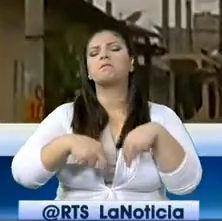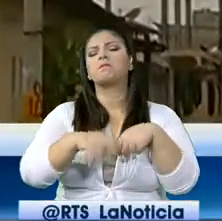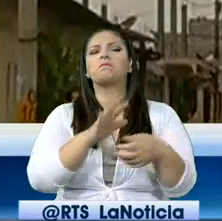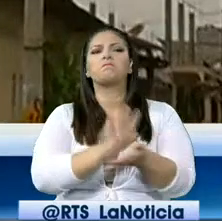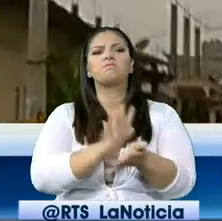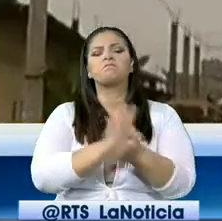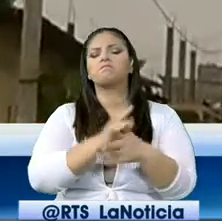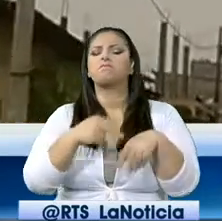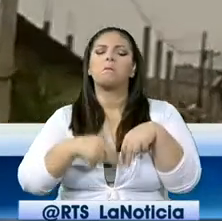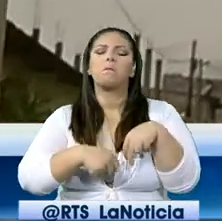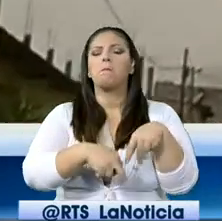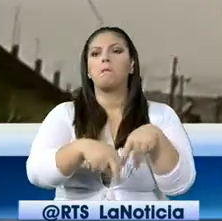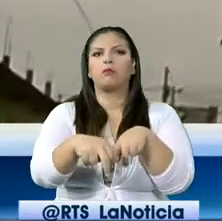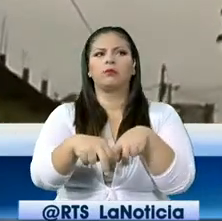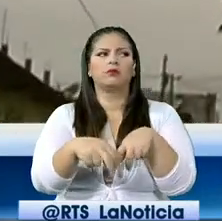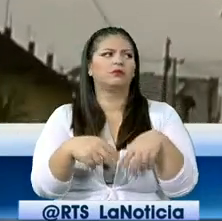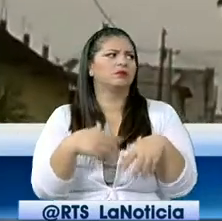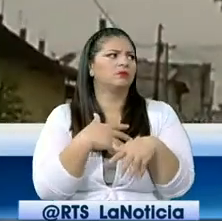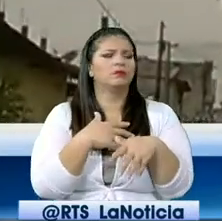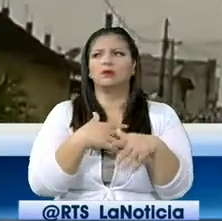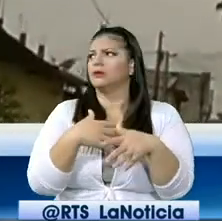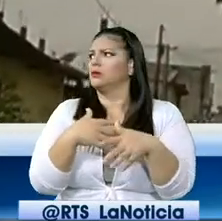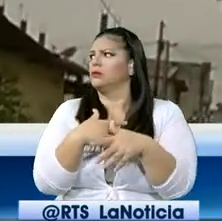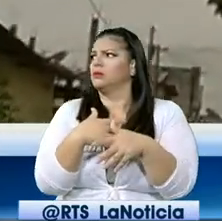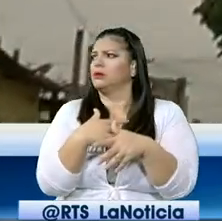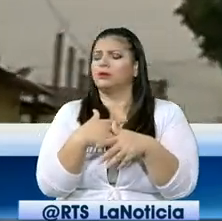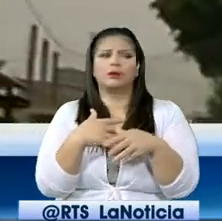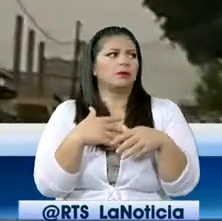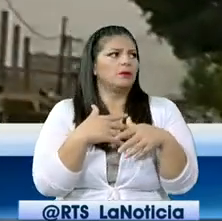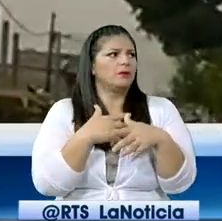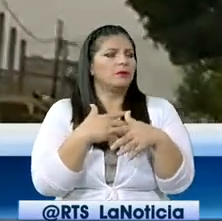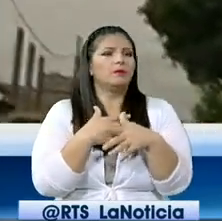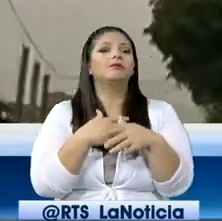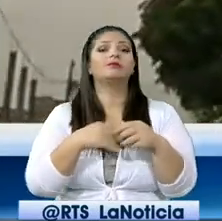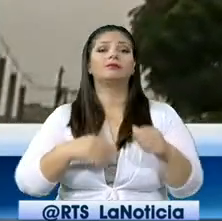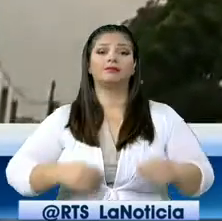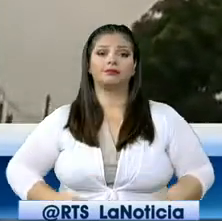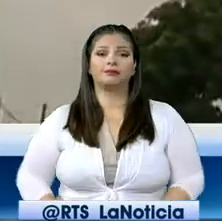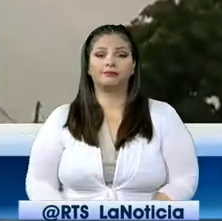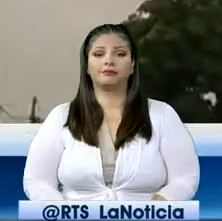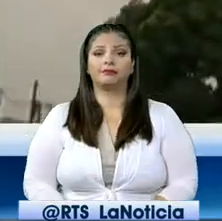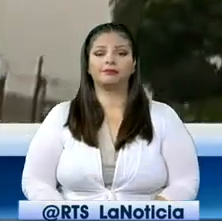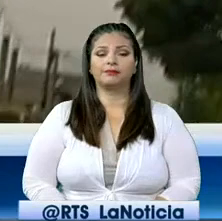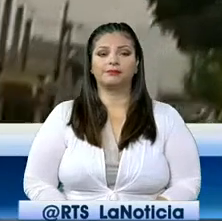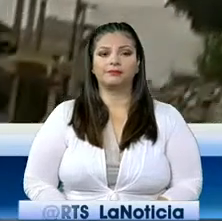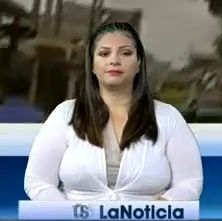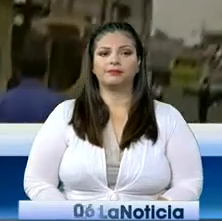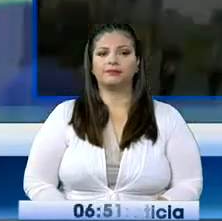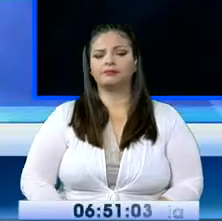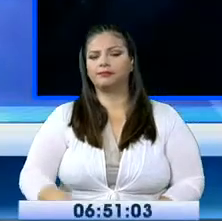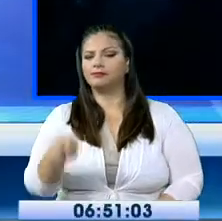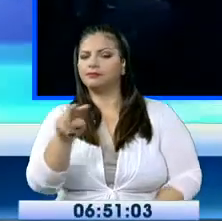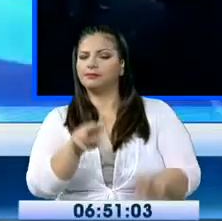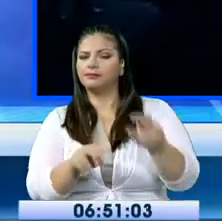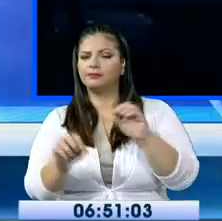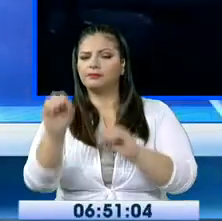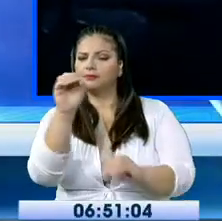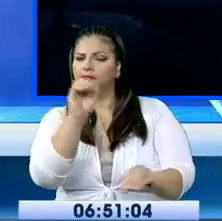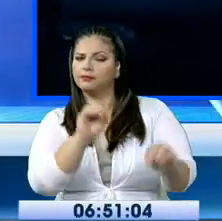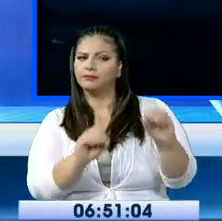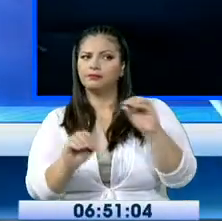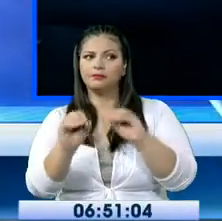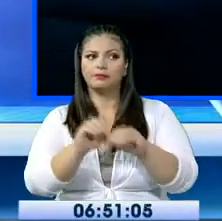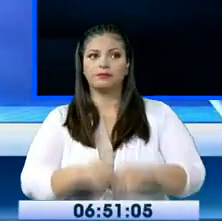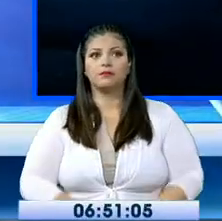tranquilamente cuando lo hacen. ¿Perdón? Ok, estamos en este momento observando las imágenes que realizamos